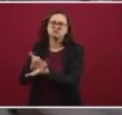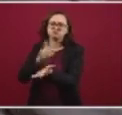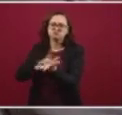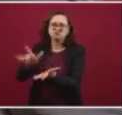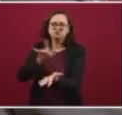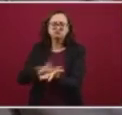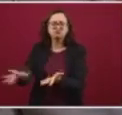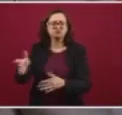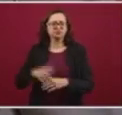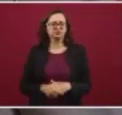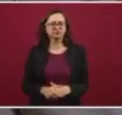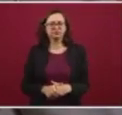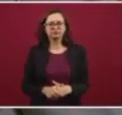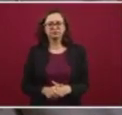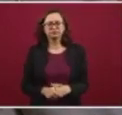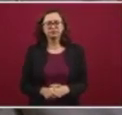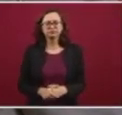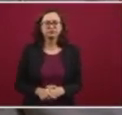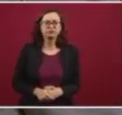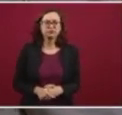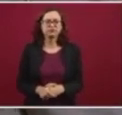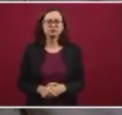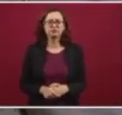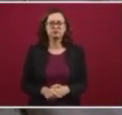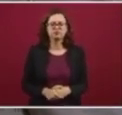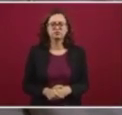Ayer que vi las manifestaciones,